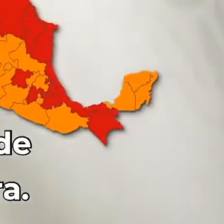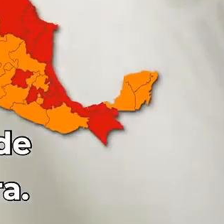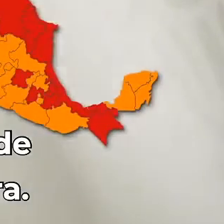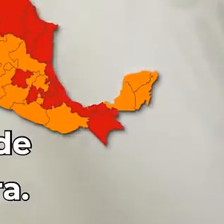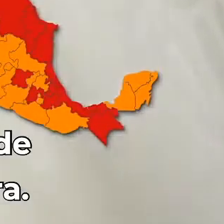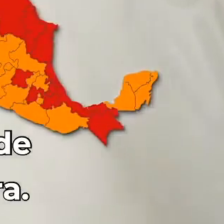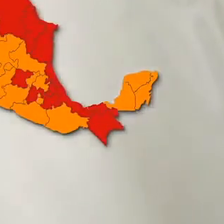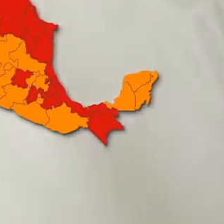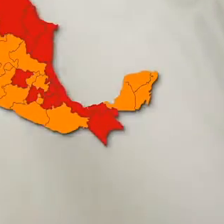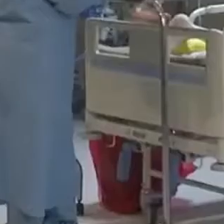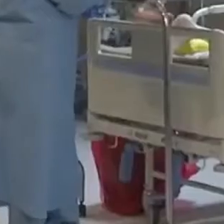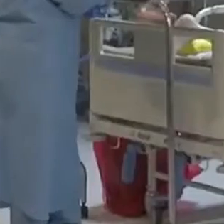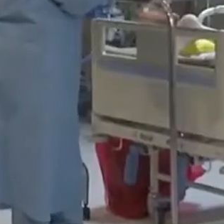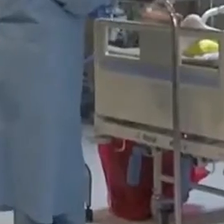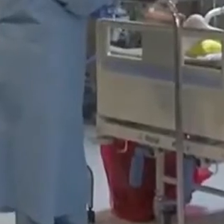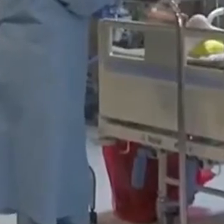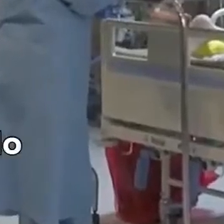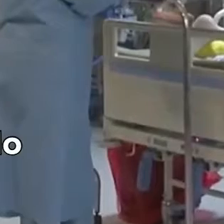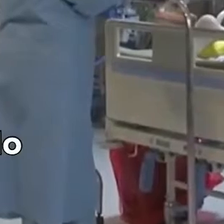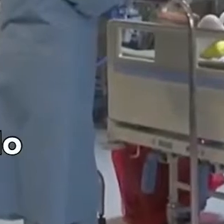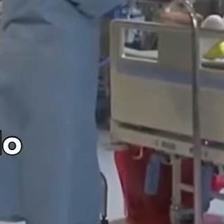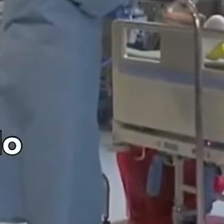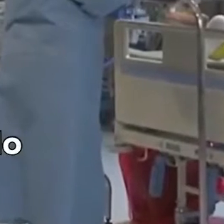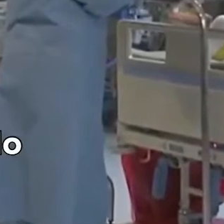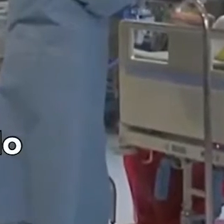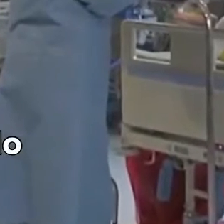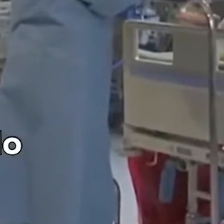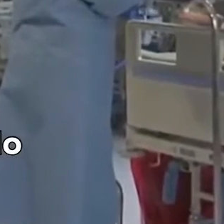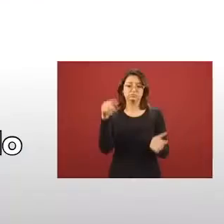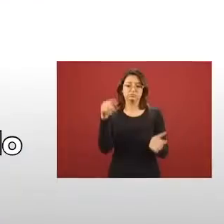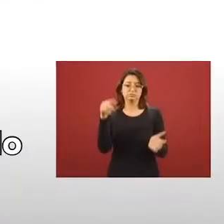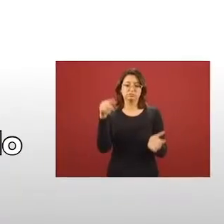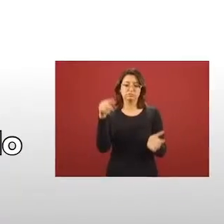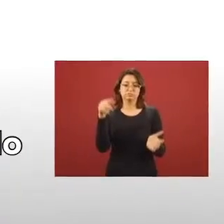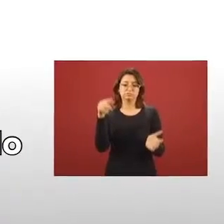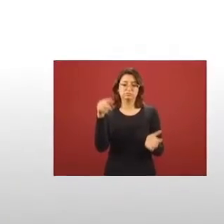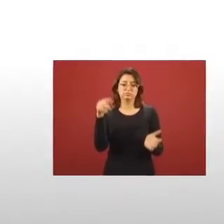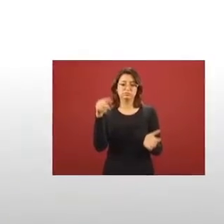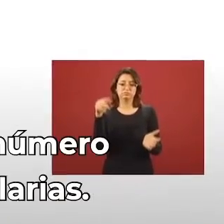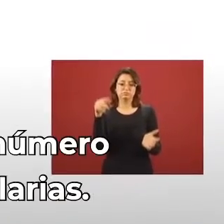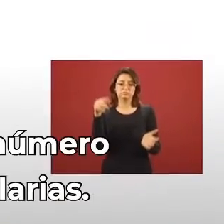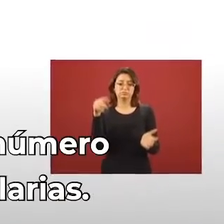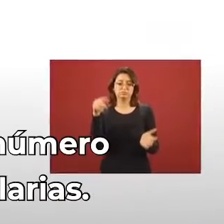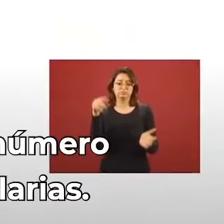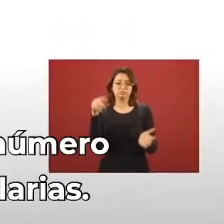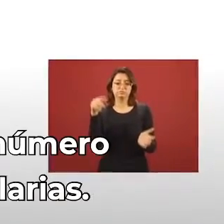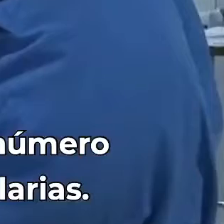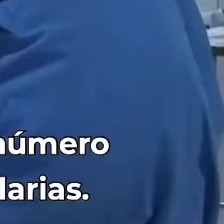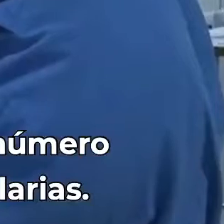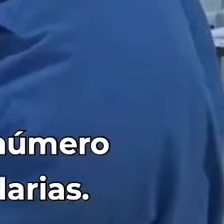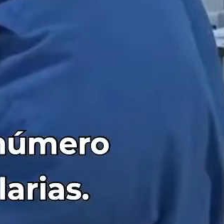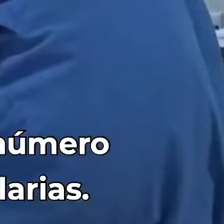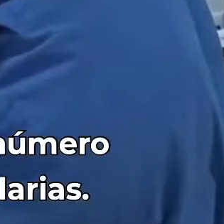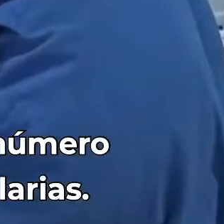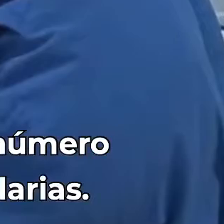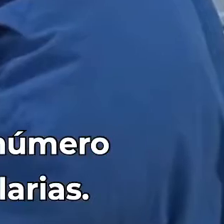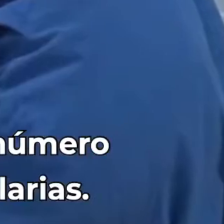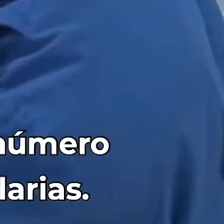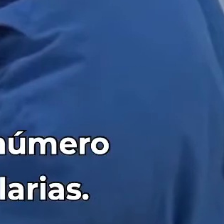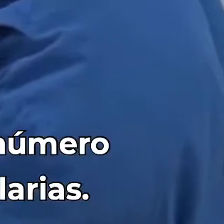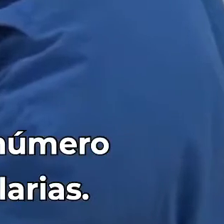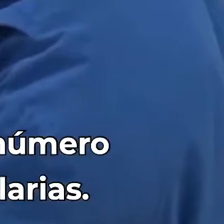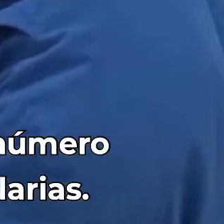atención primaria de la salud que ratifica la vigencia de este modelo. Y esto se encuentra con una